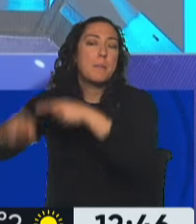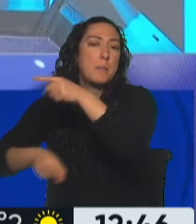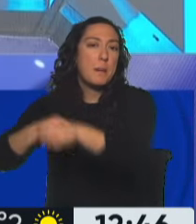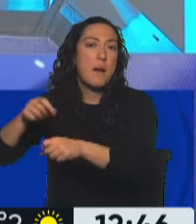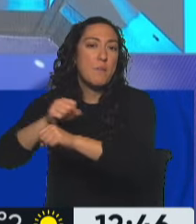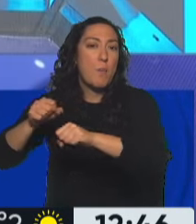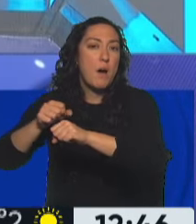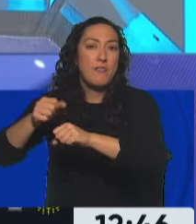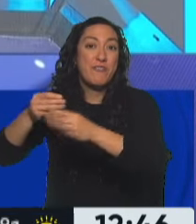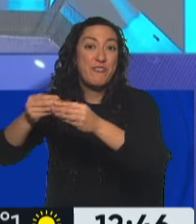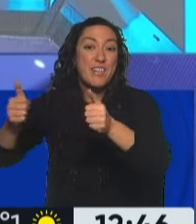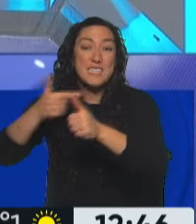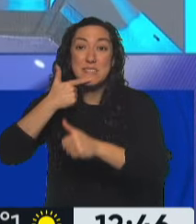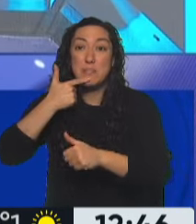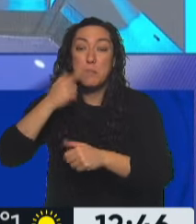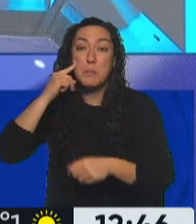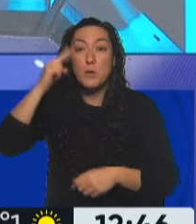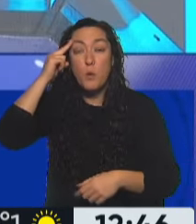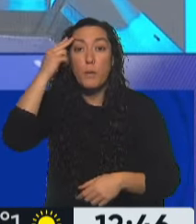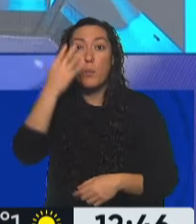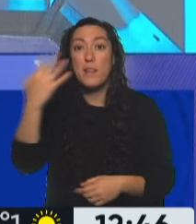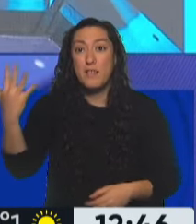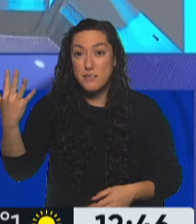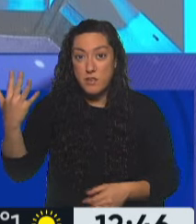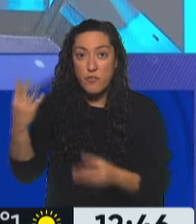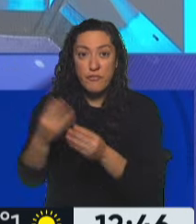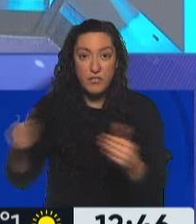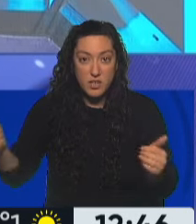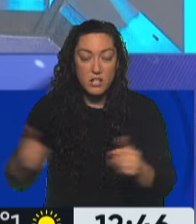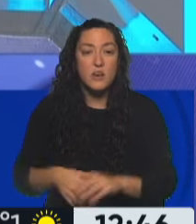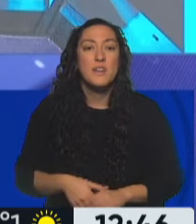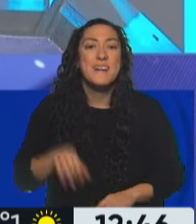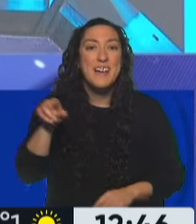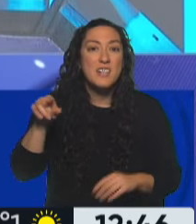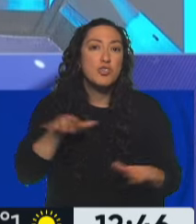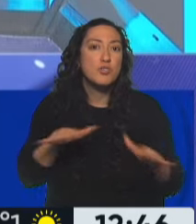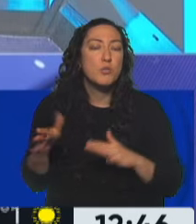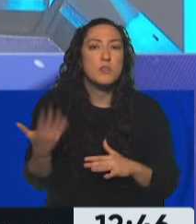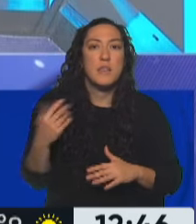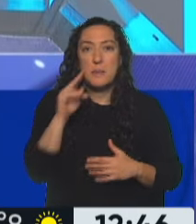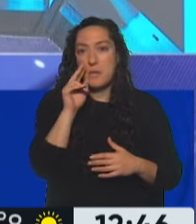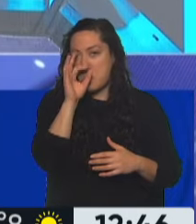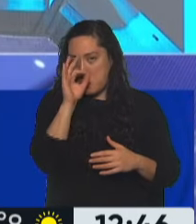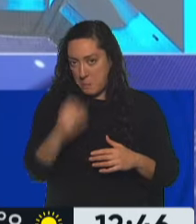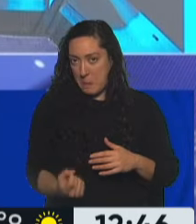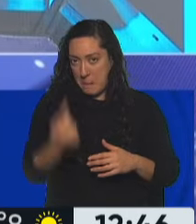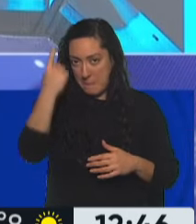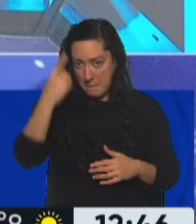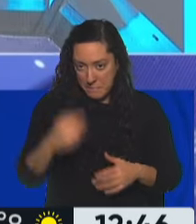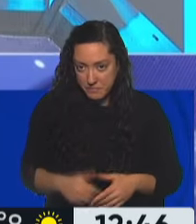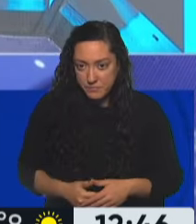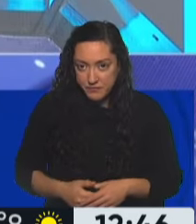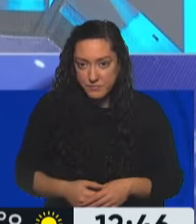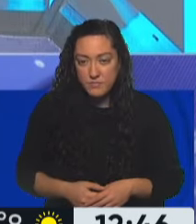Nagasaki, recién en septiembre del 45. Es un hecho inédito de alguna manera que China exponga parte de su